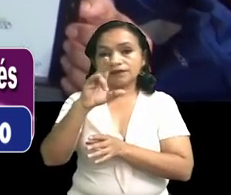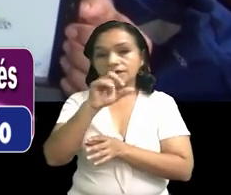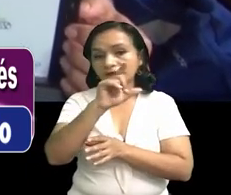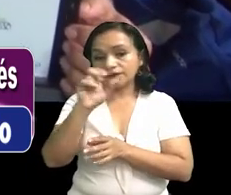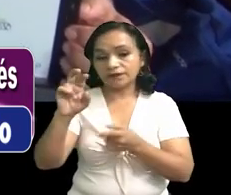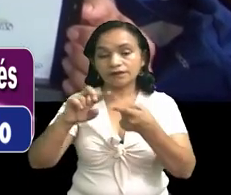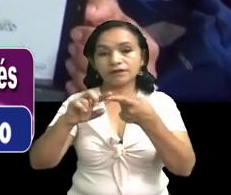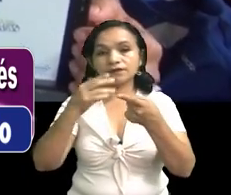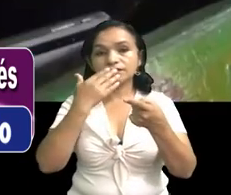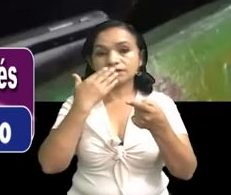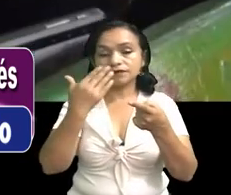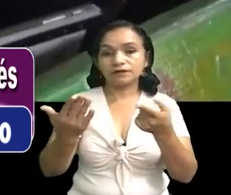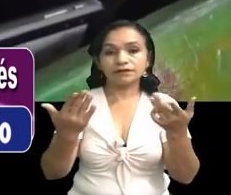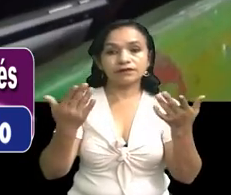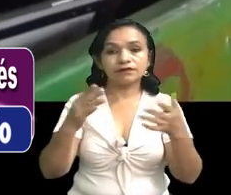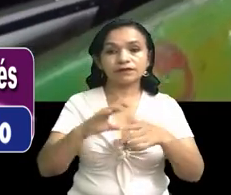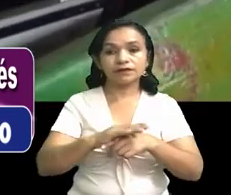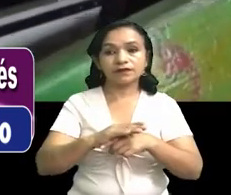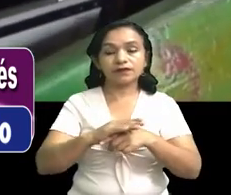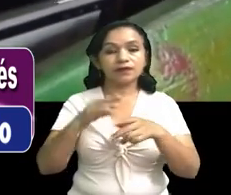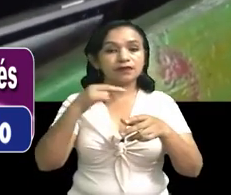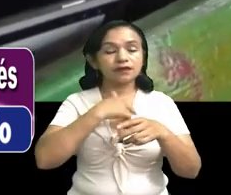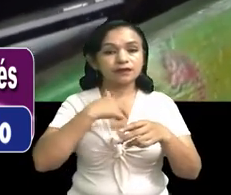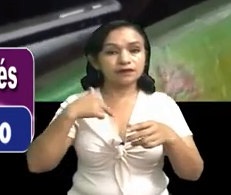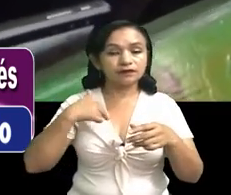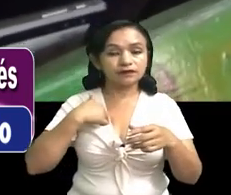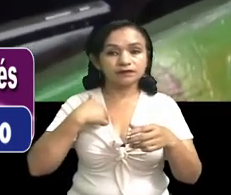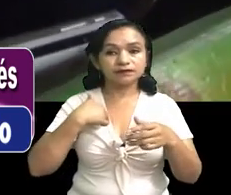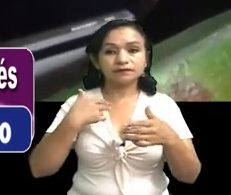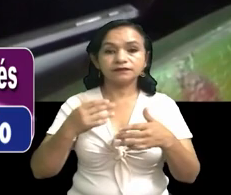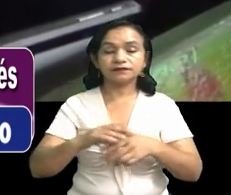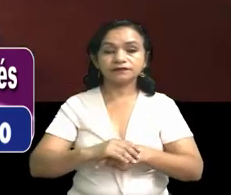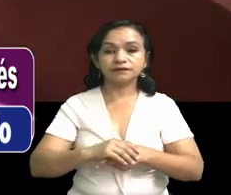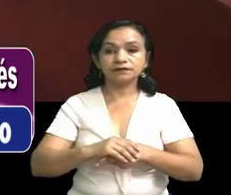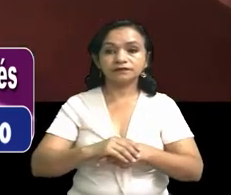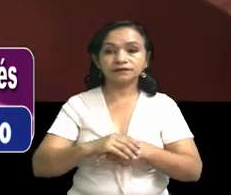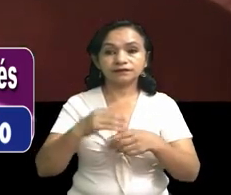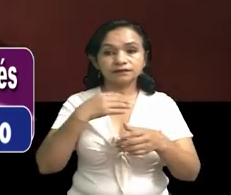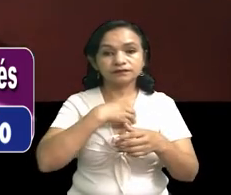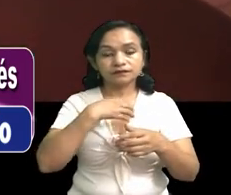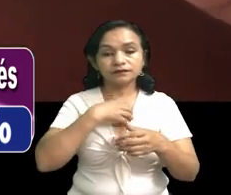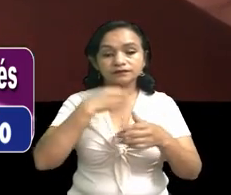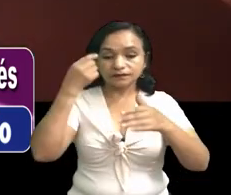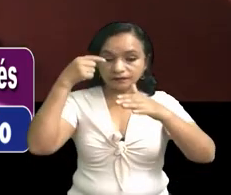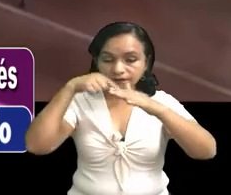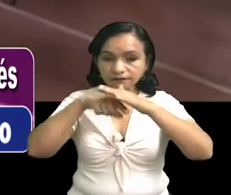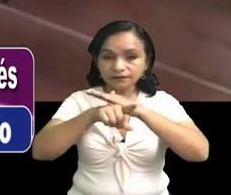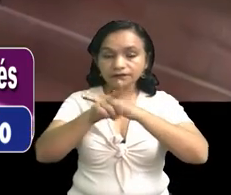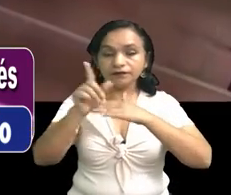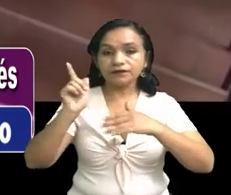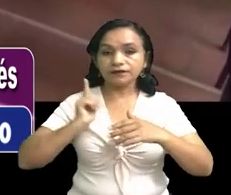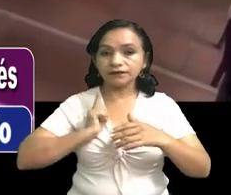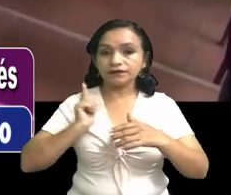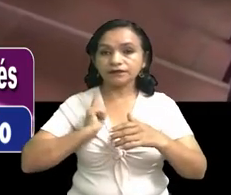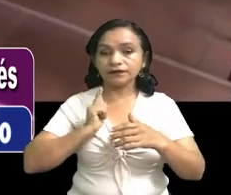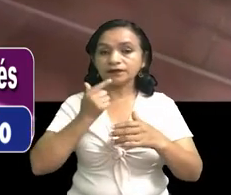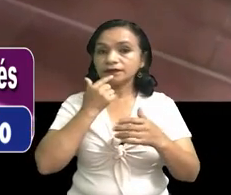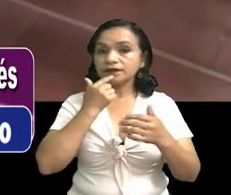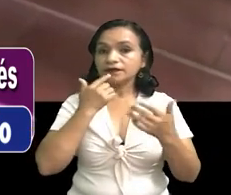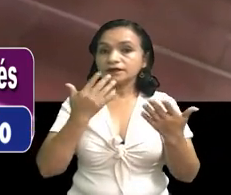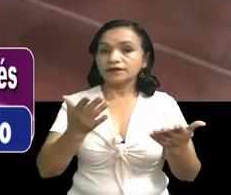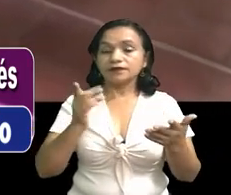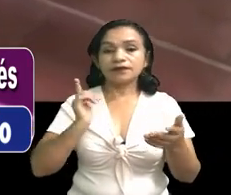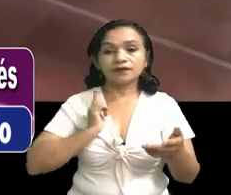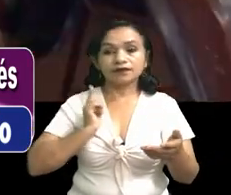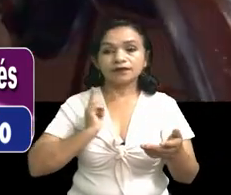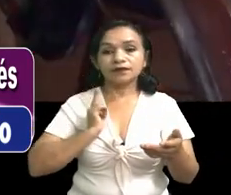de calidad, acreditarnos, porque esa es nuestra meta, acreditarnos, porque tenemos